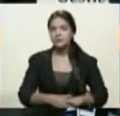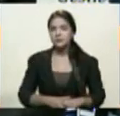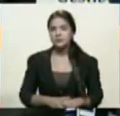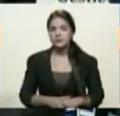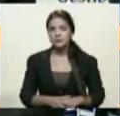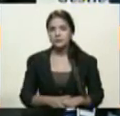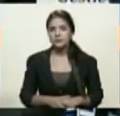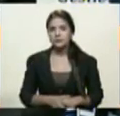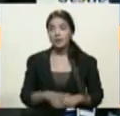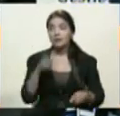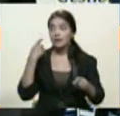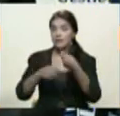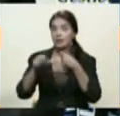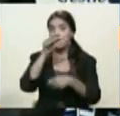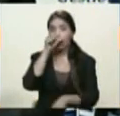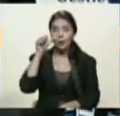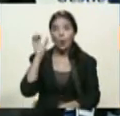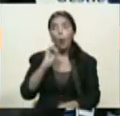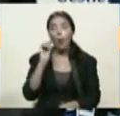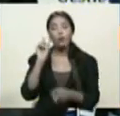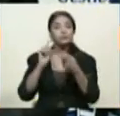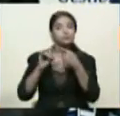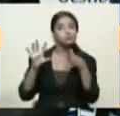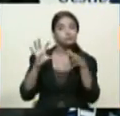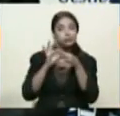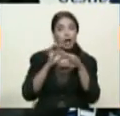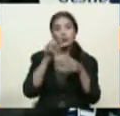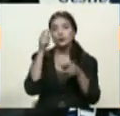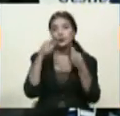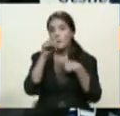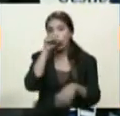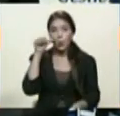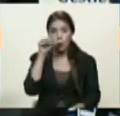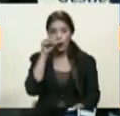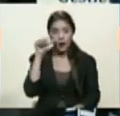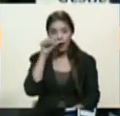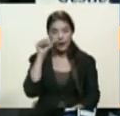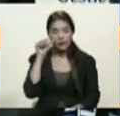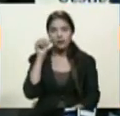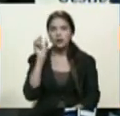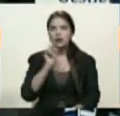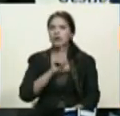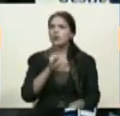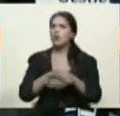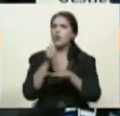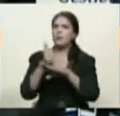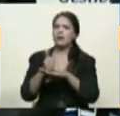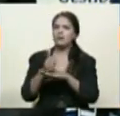de tráfico de drogas o vinculado el tema de las drogas qué acusaciones